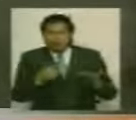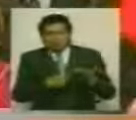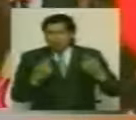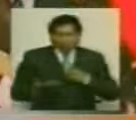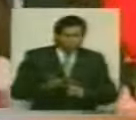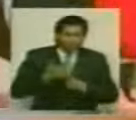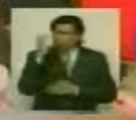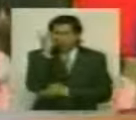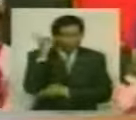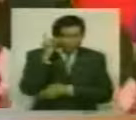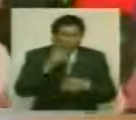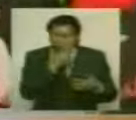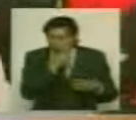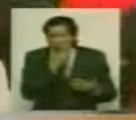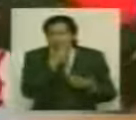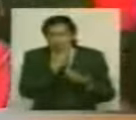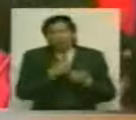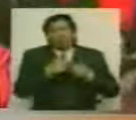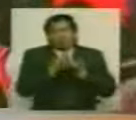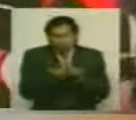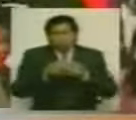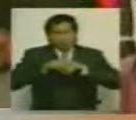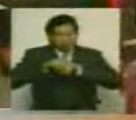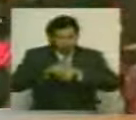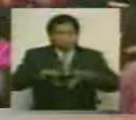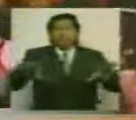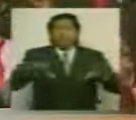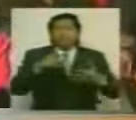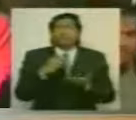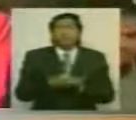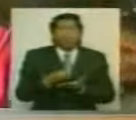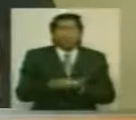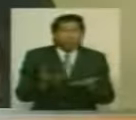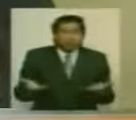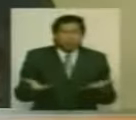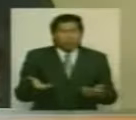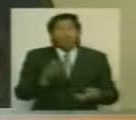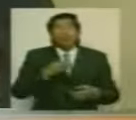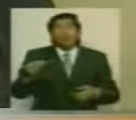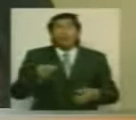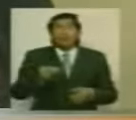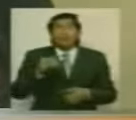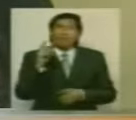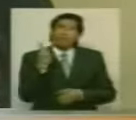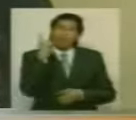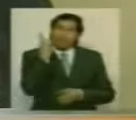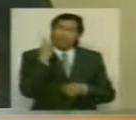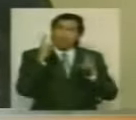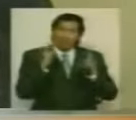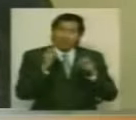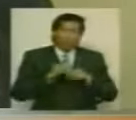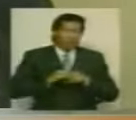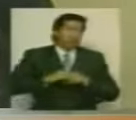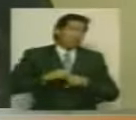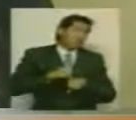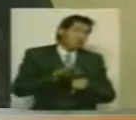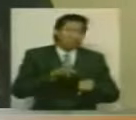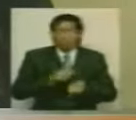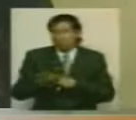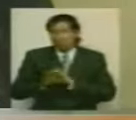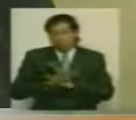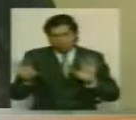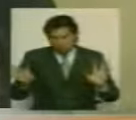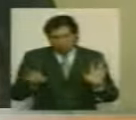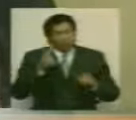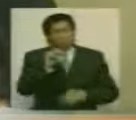para consensuar de qué manera se distribuirán los recursos. No es un solo un tema de distribución de